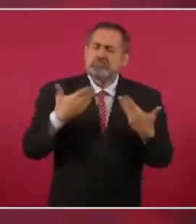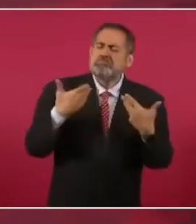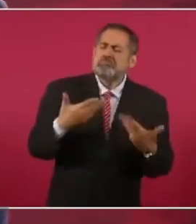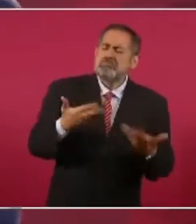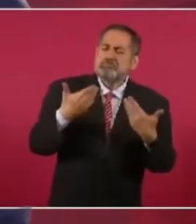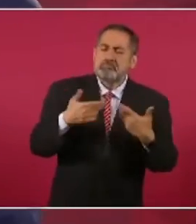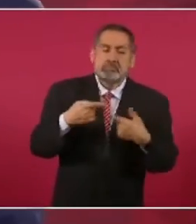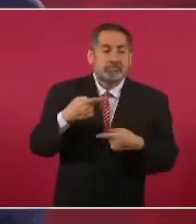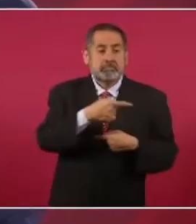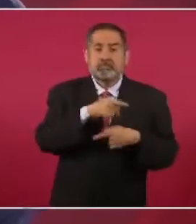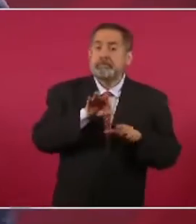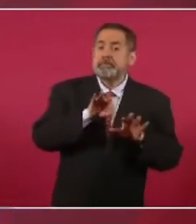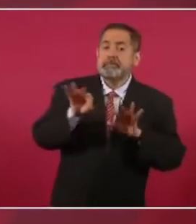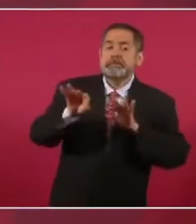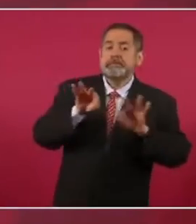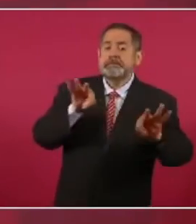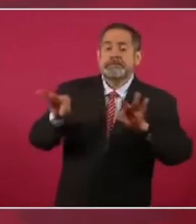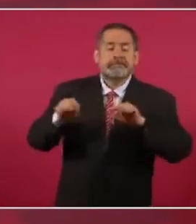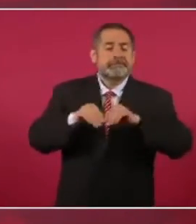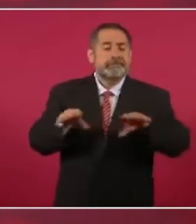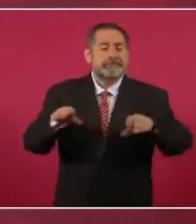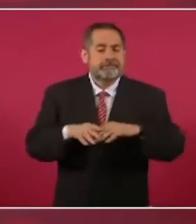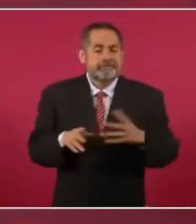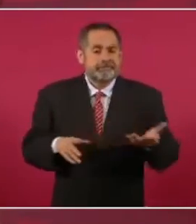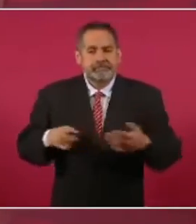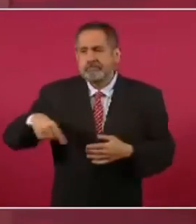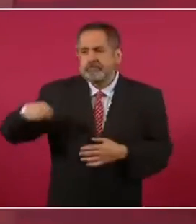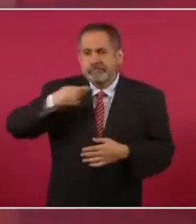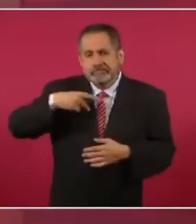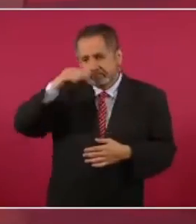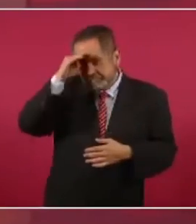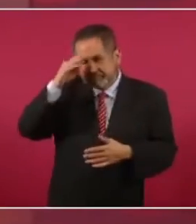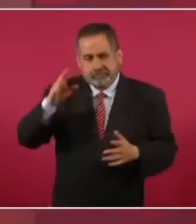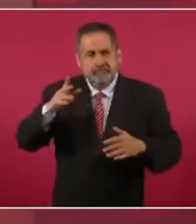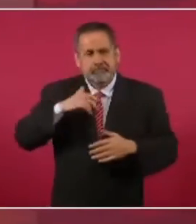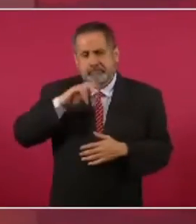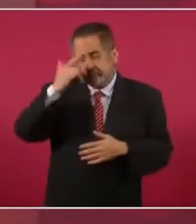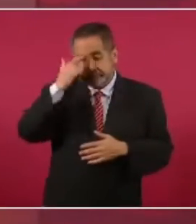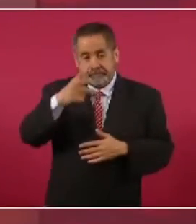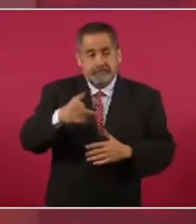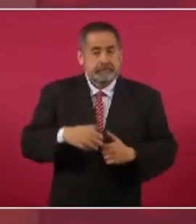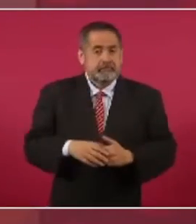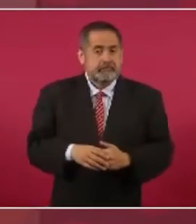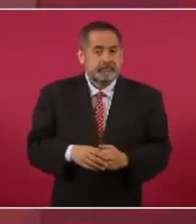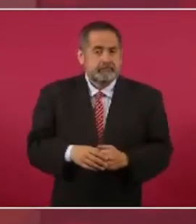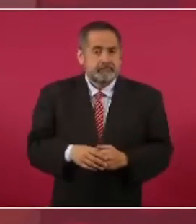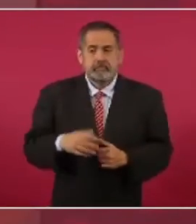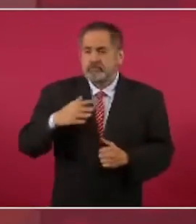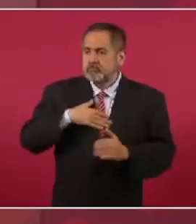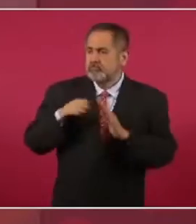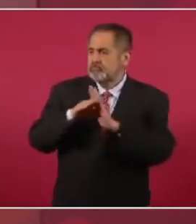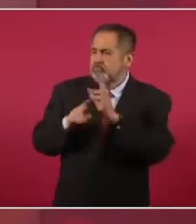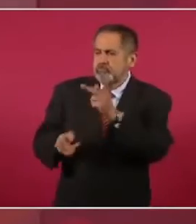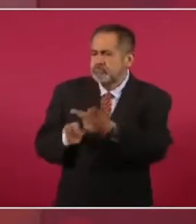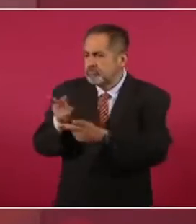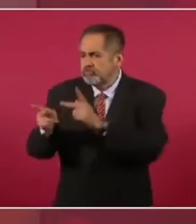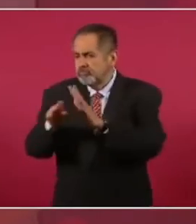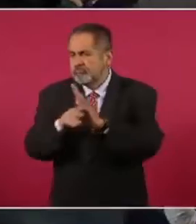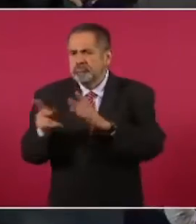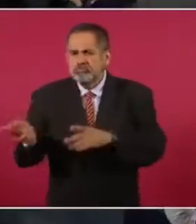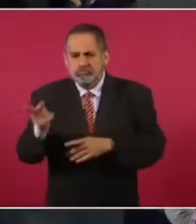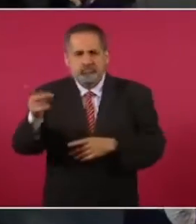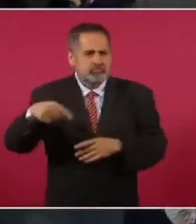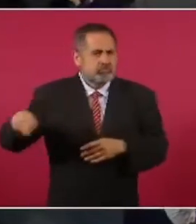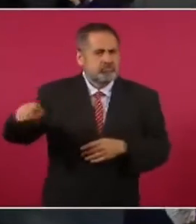la industria petrolera. Me acuerdo que hacíamos encuestas y le preguntábamos a